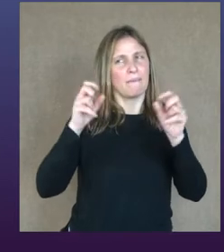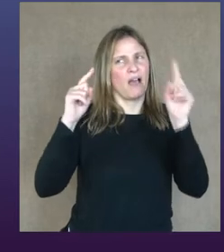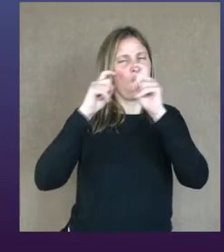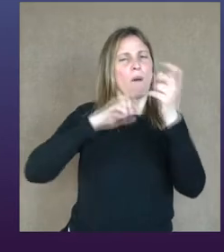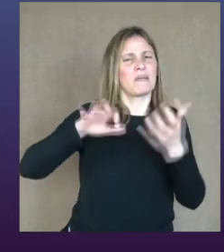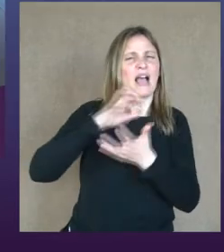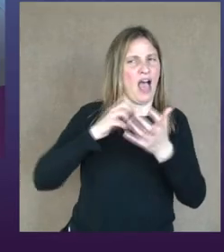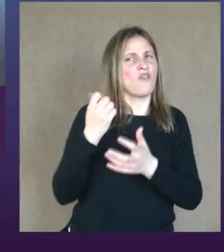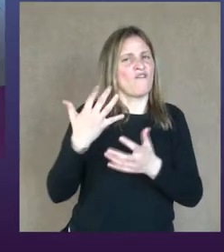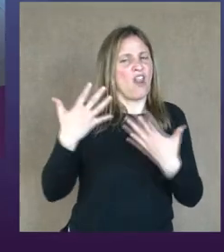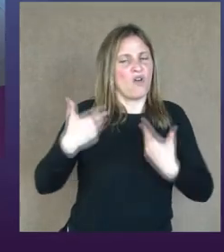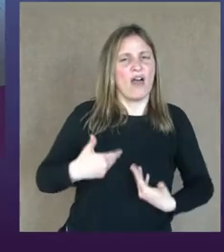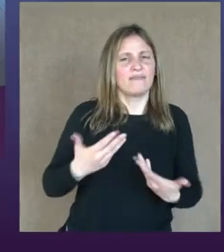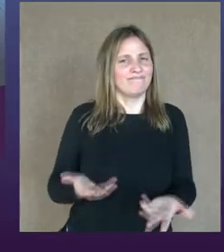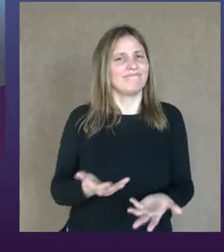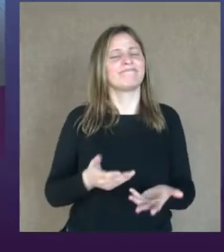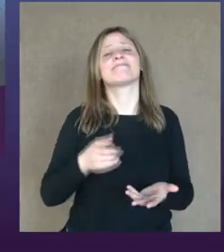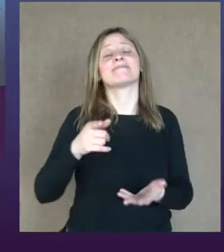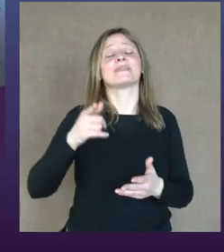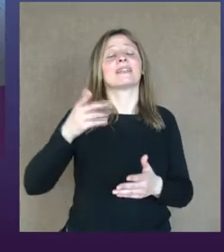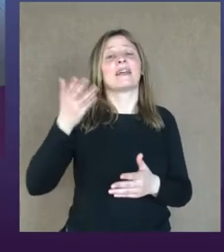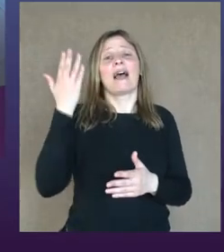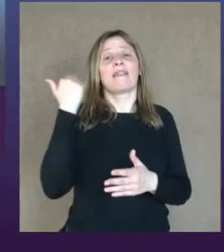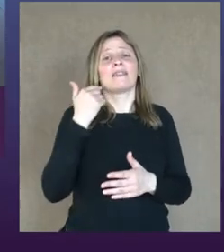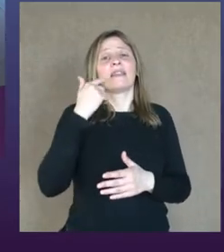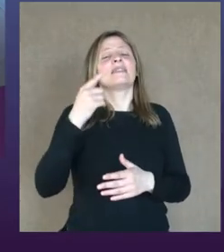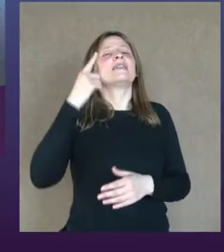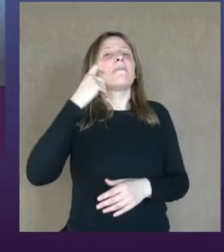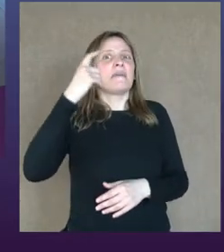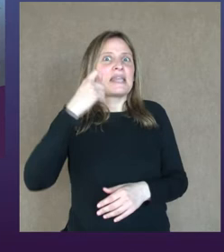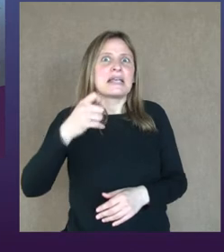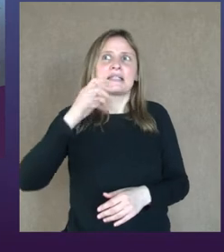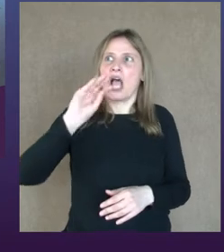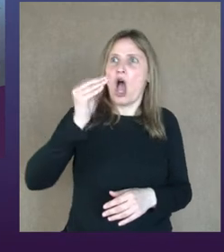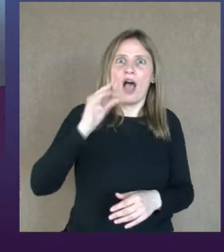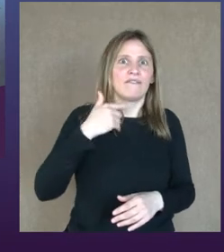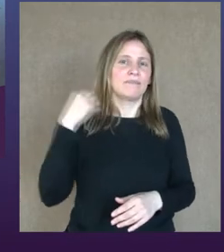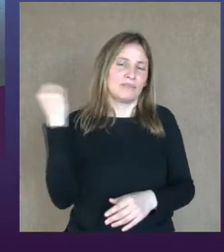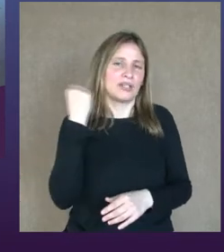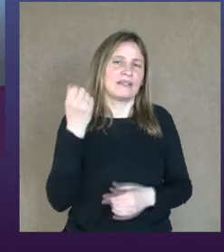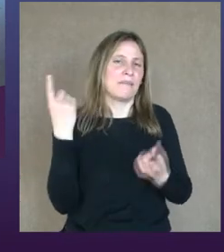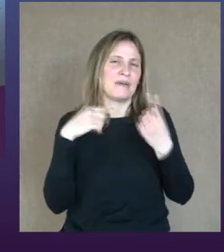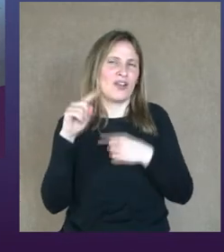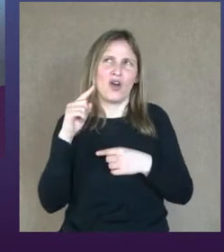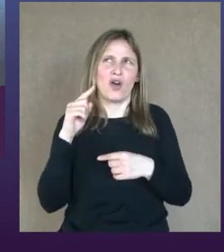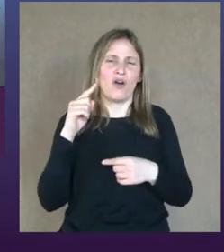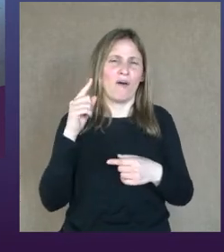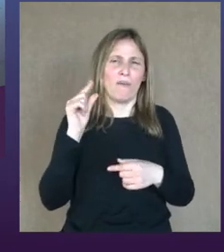complicado, siempre es complicado, porque además en ese momento para ti el valor de la experiencia era mucho más importante, pero a la vez no podés